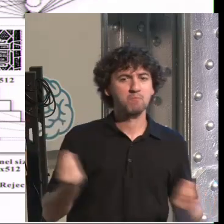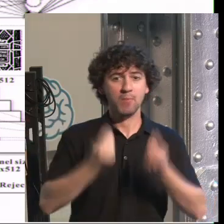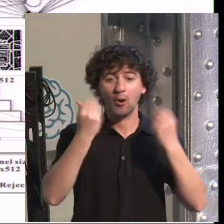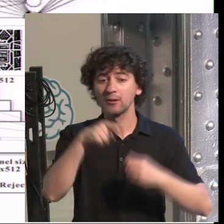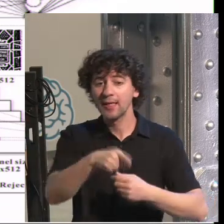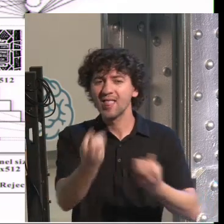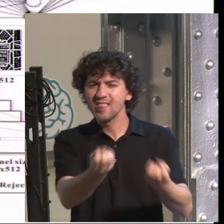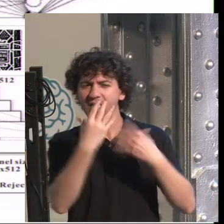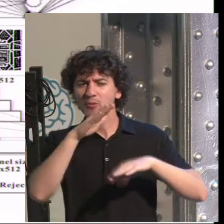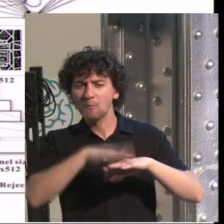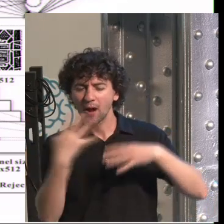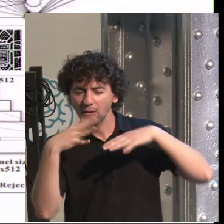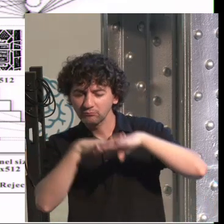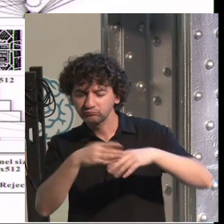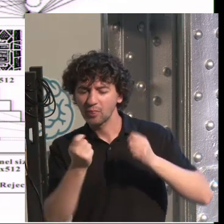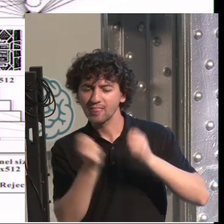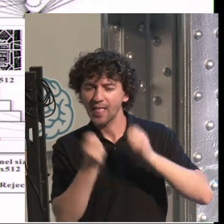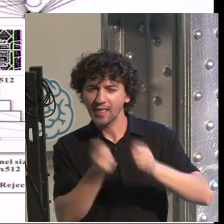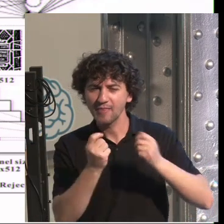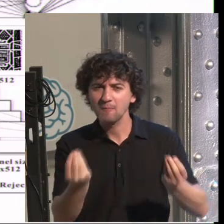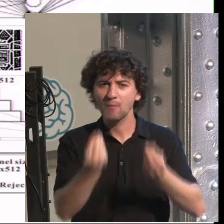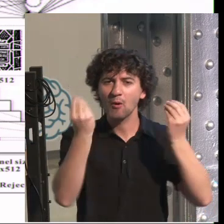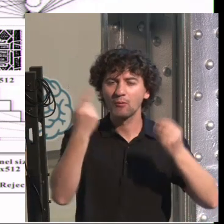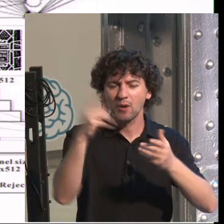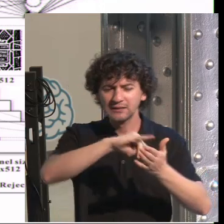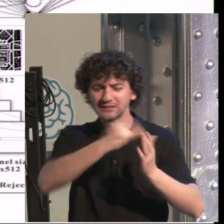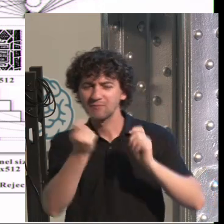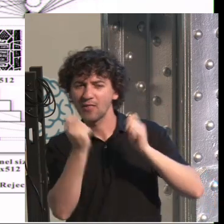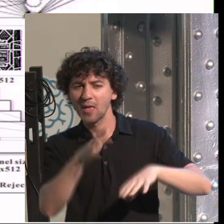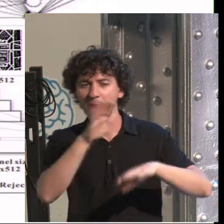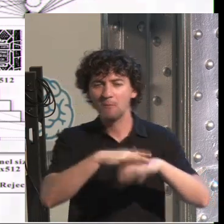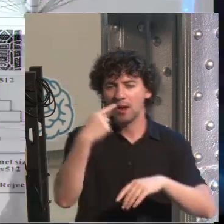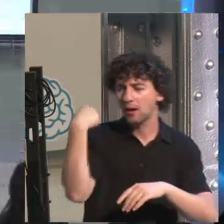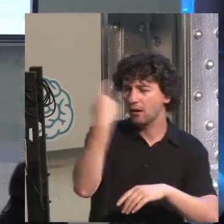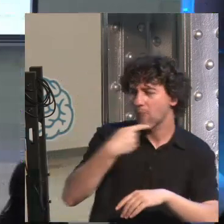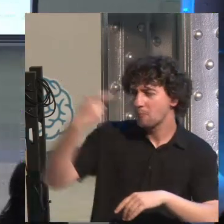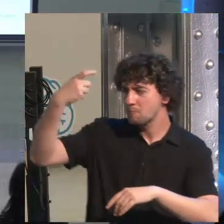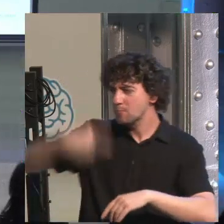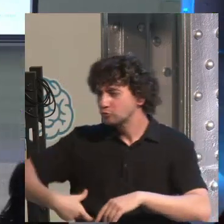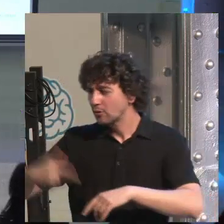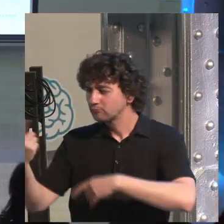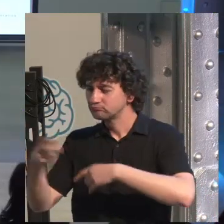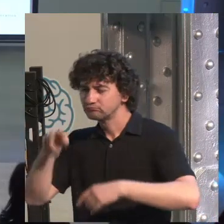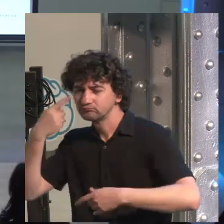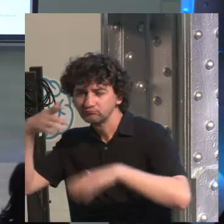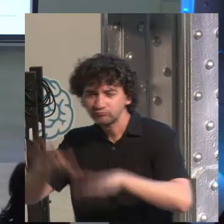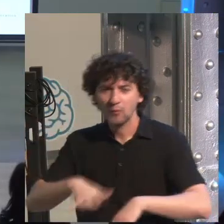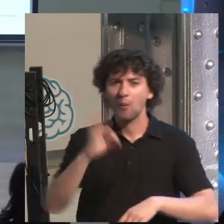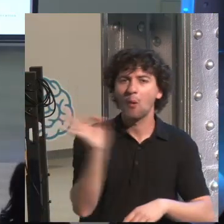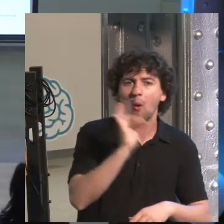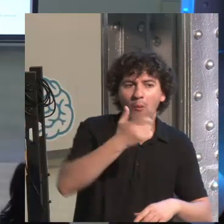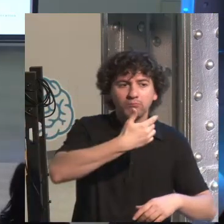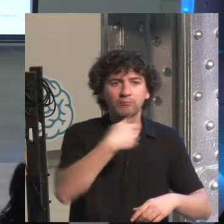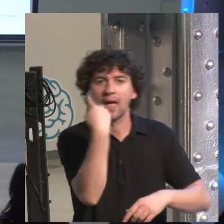alimentar estas redes, somos capaces de crear sistemas que reconocen imágenes mejor que un humano, o que reconocen el habla mejor que un humano.